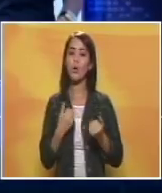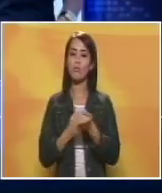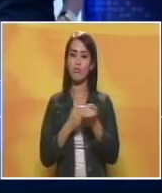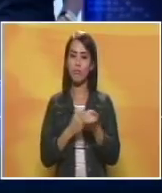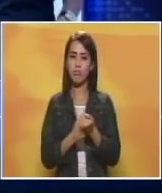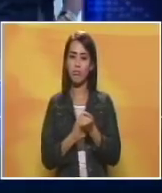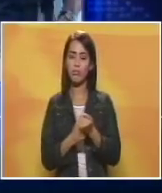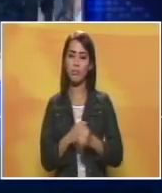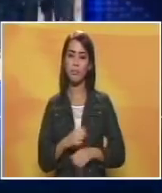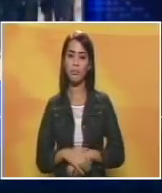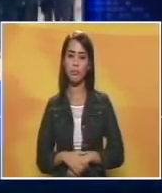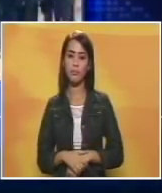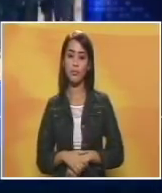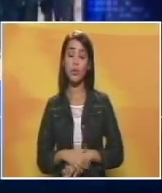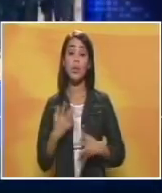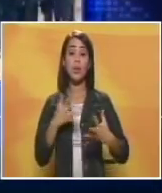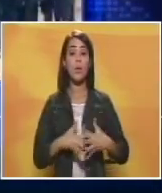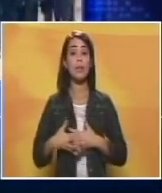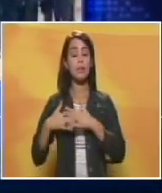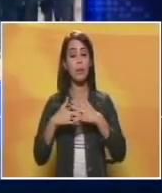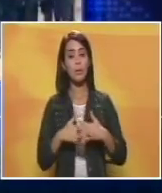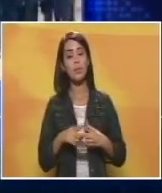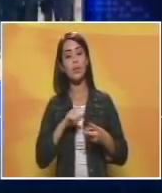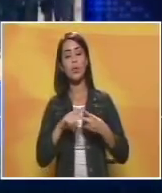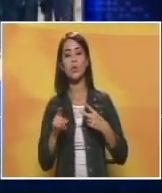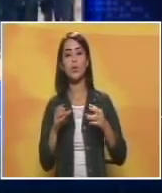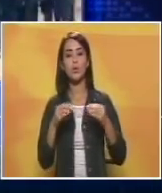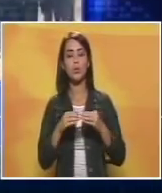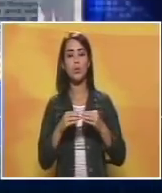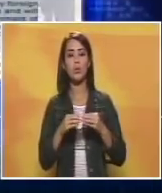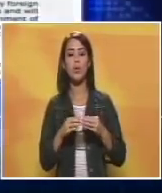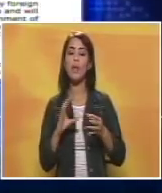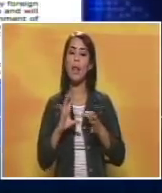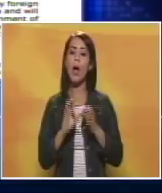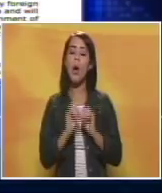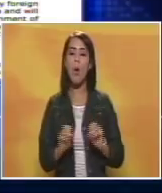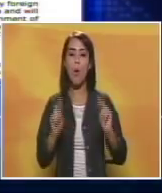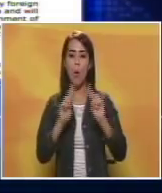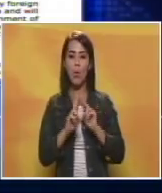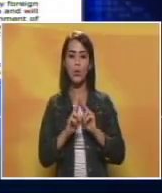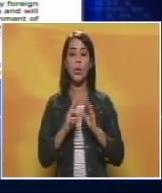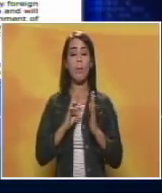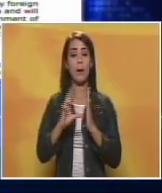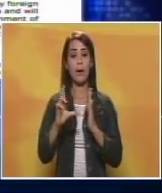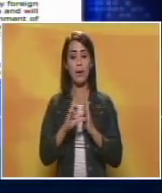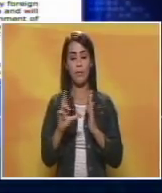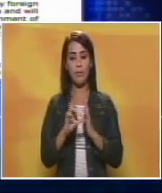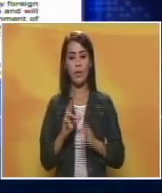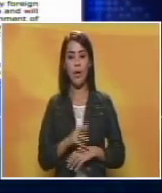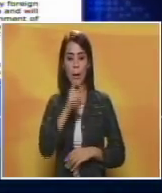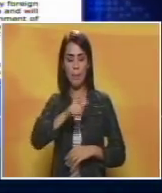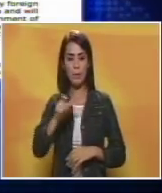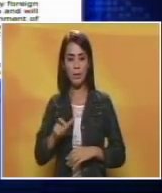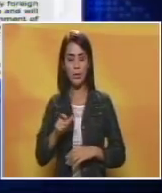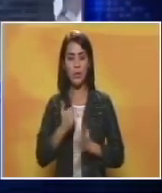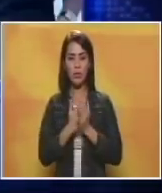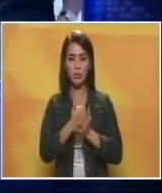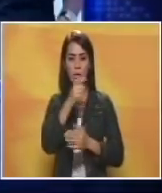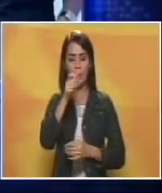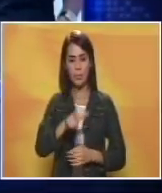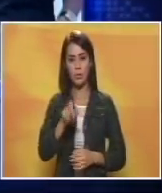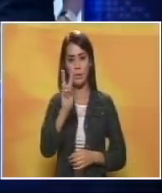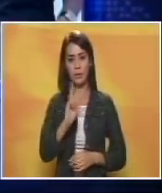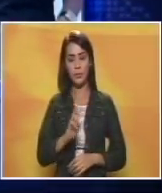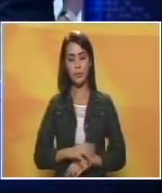con Estados Unidos y el Alto Comisionado de las Naciones Unidas para los Refugiados para así garantizar protección a los ciudadanos